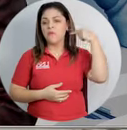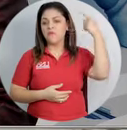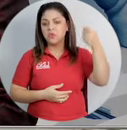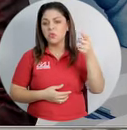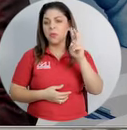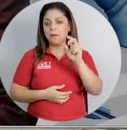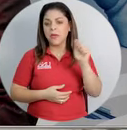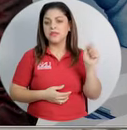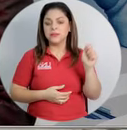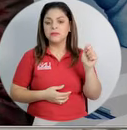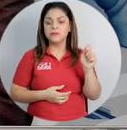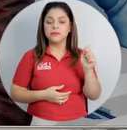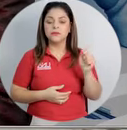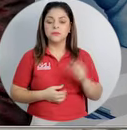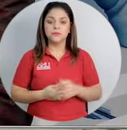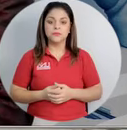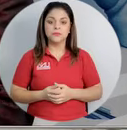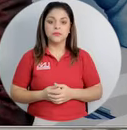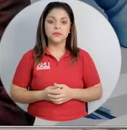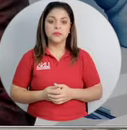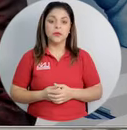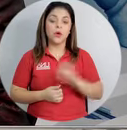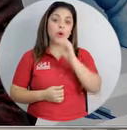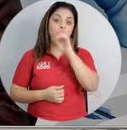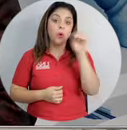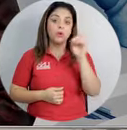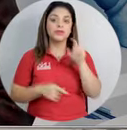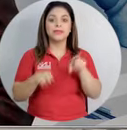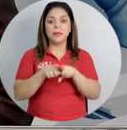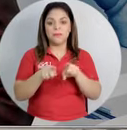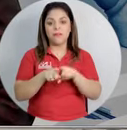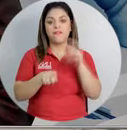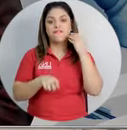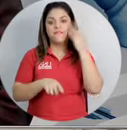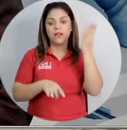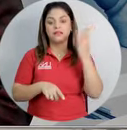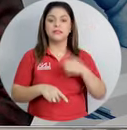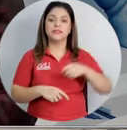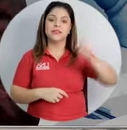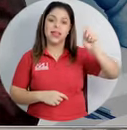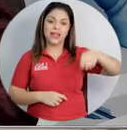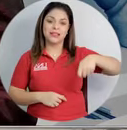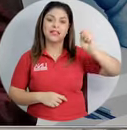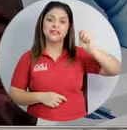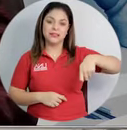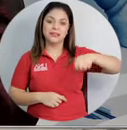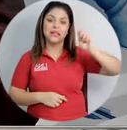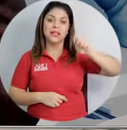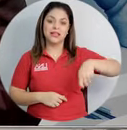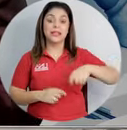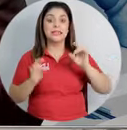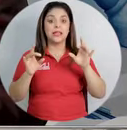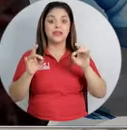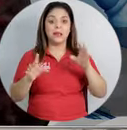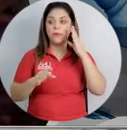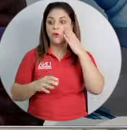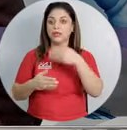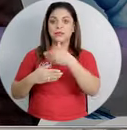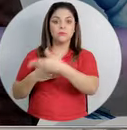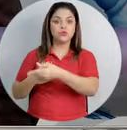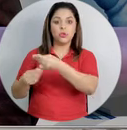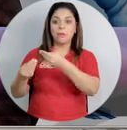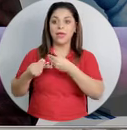meses, inclusive podemos recurrir a lo que es la tarjeta de crédito. Sí. Y fatal, porque después no nos viene